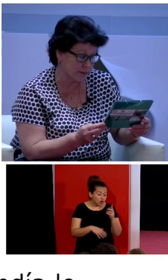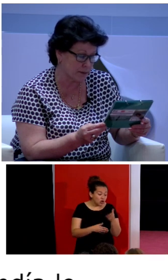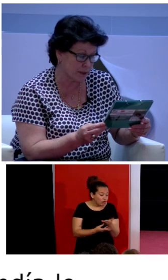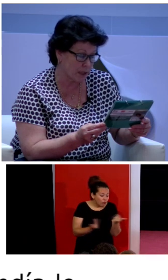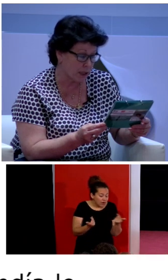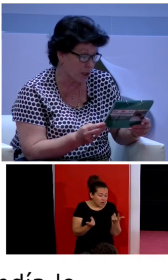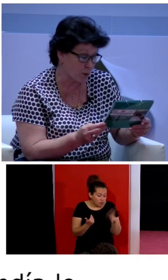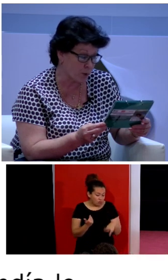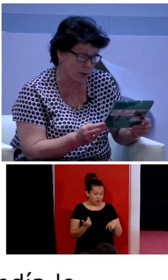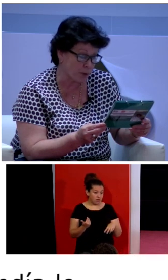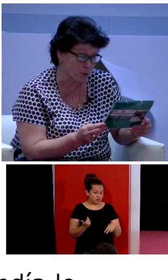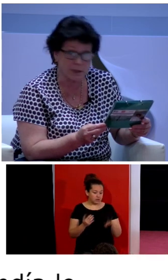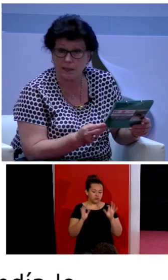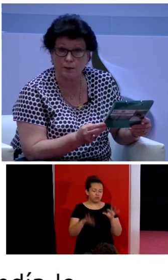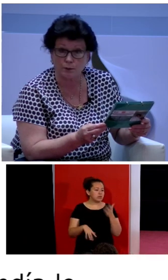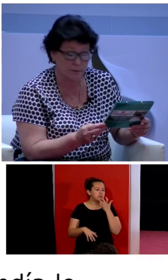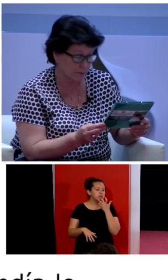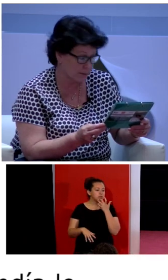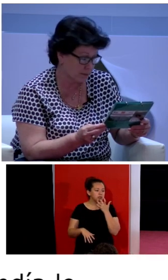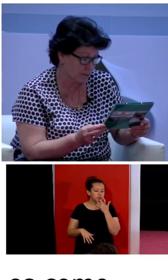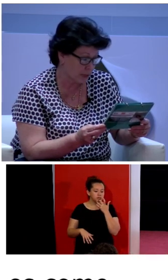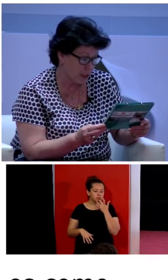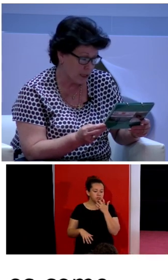quita, es como cuando uno es chato.